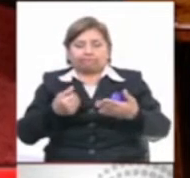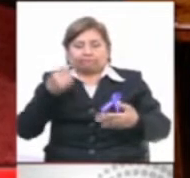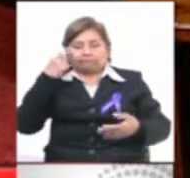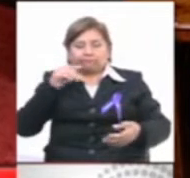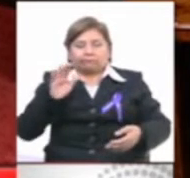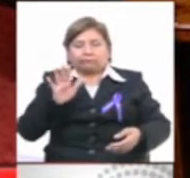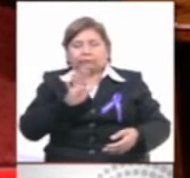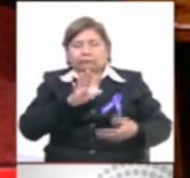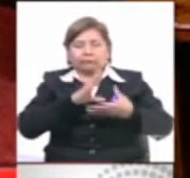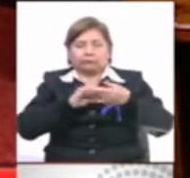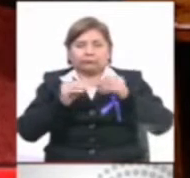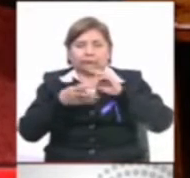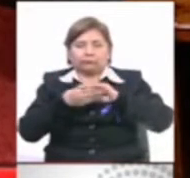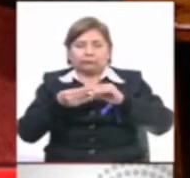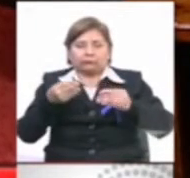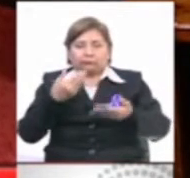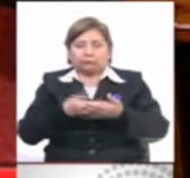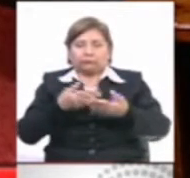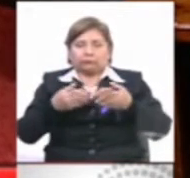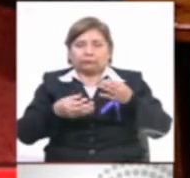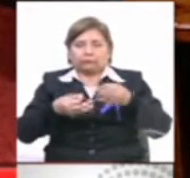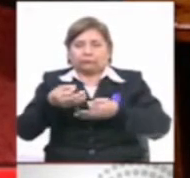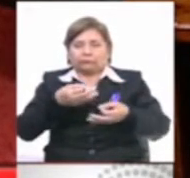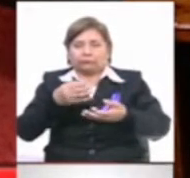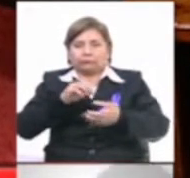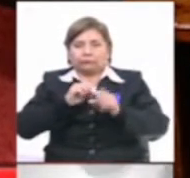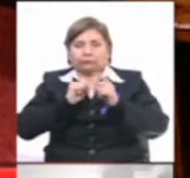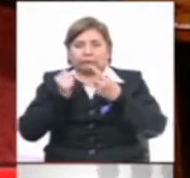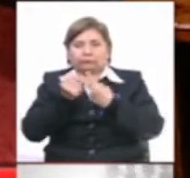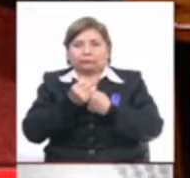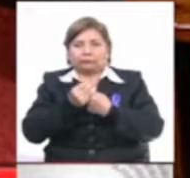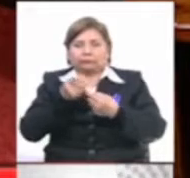su trascendencia, para la justicia social y el